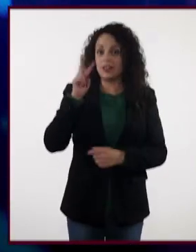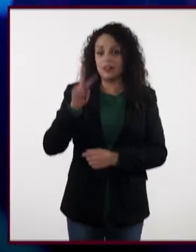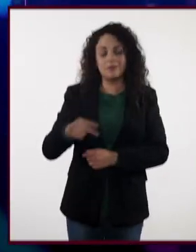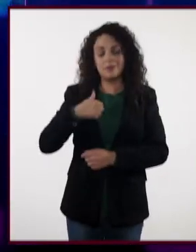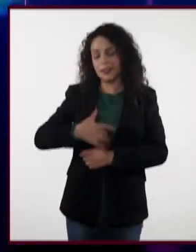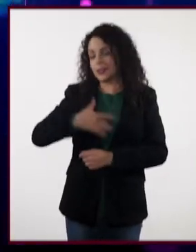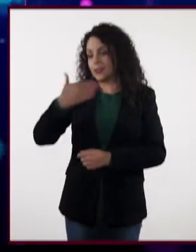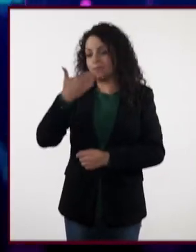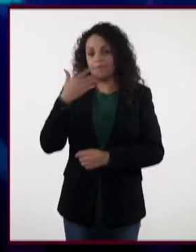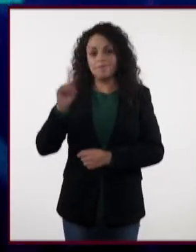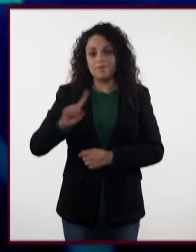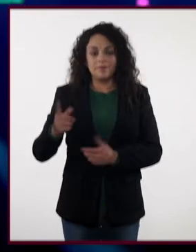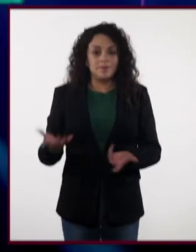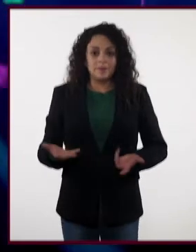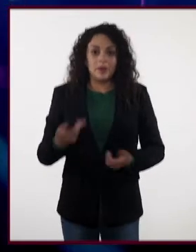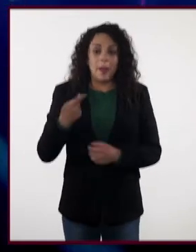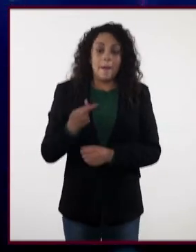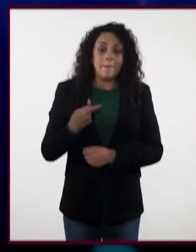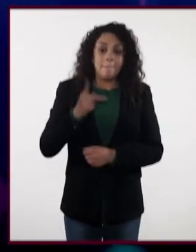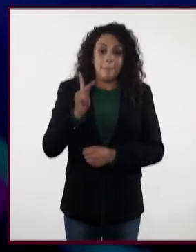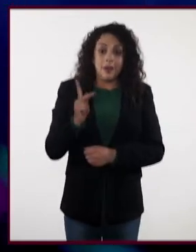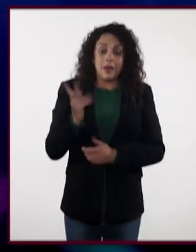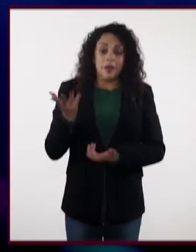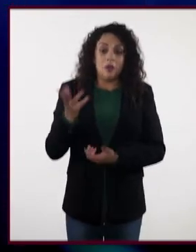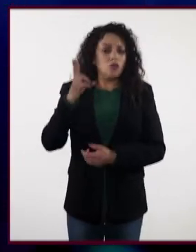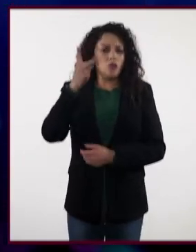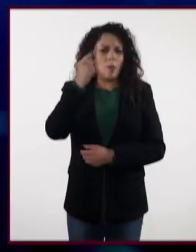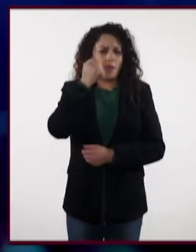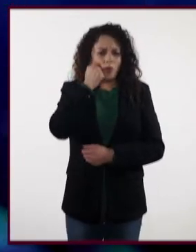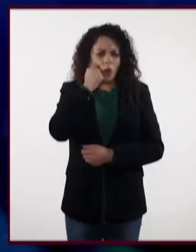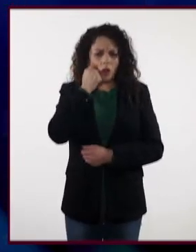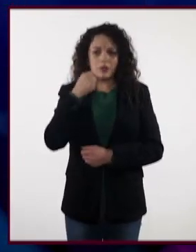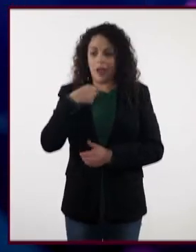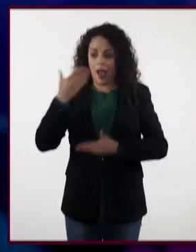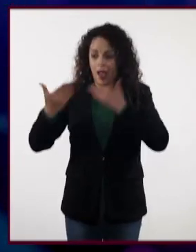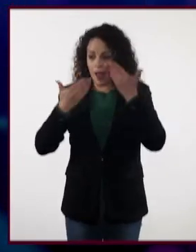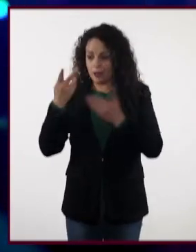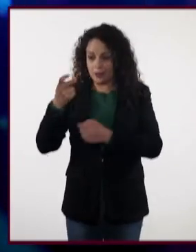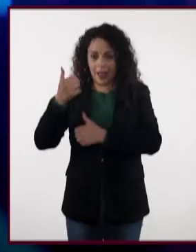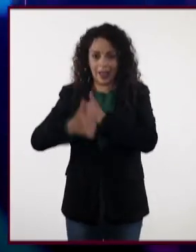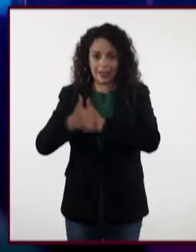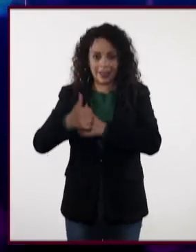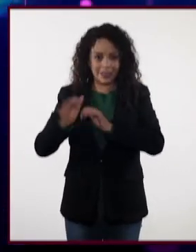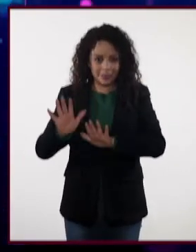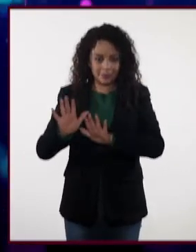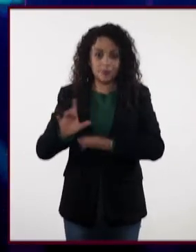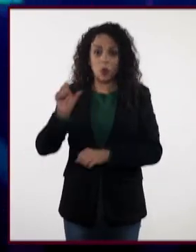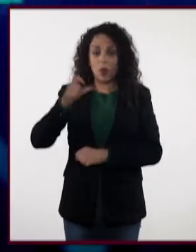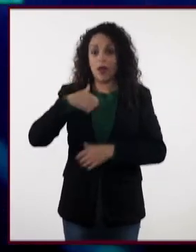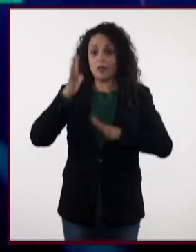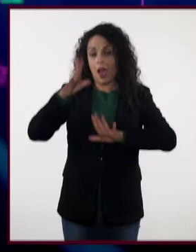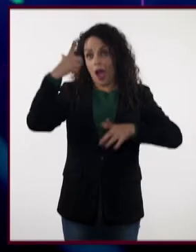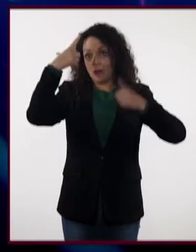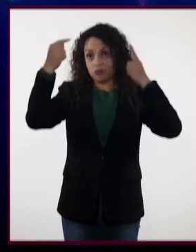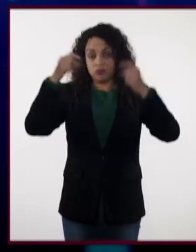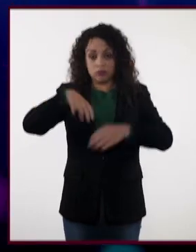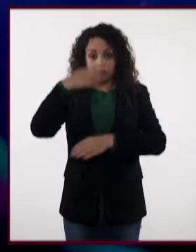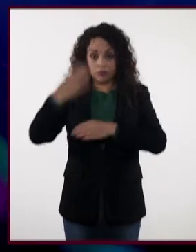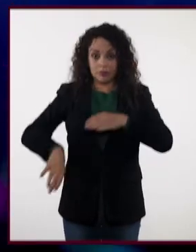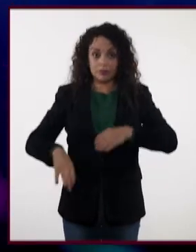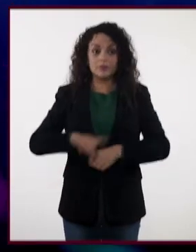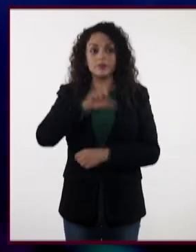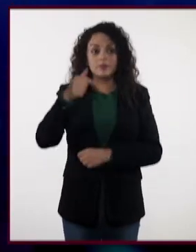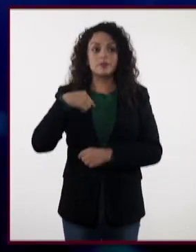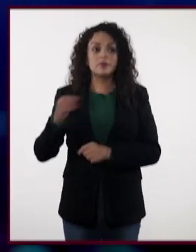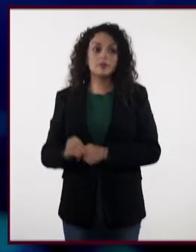verdad. Entonces, a pesar de que no tuve una buena experiencia en la carrera, al momento en el que salí, me